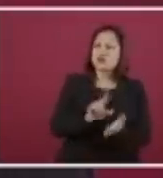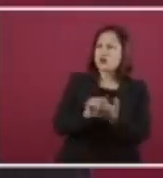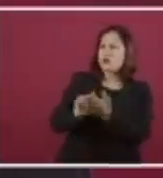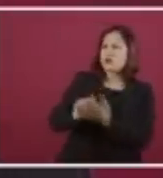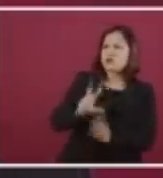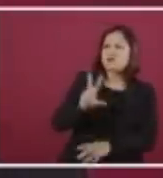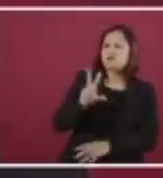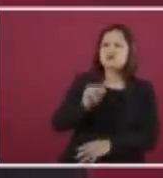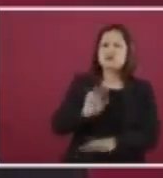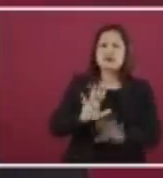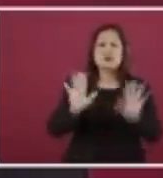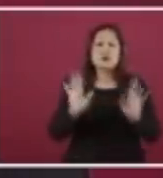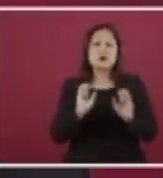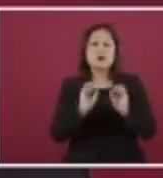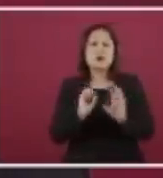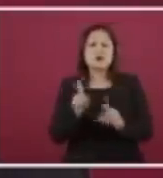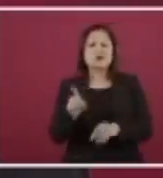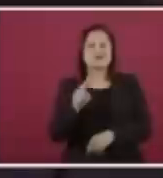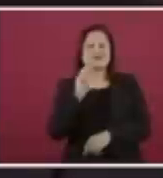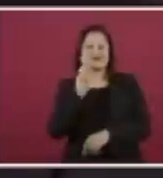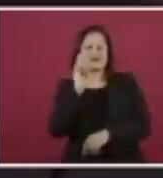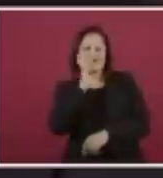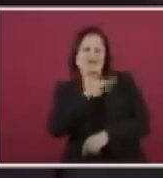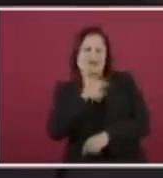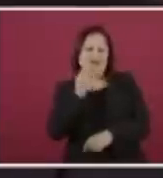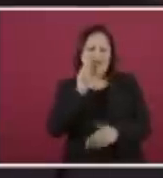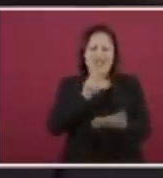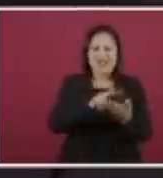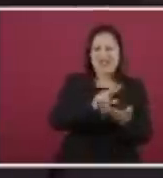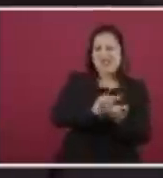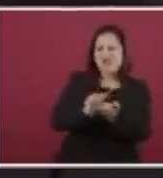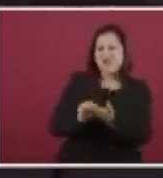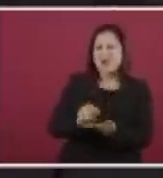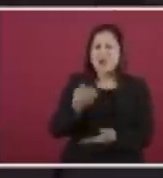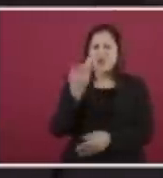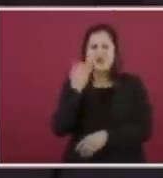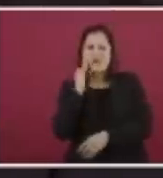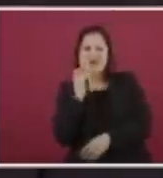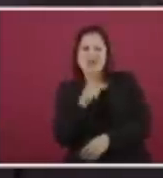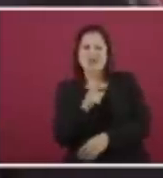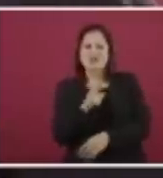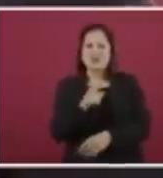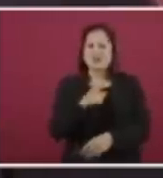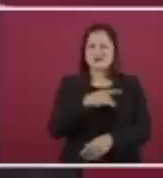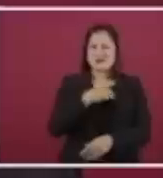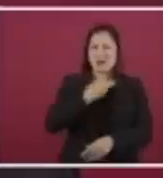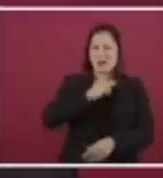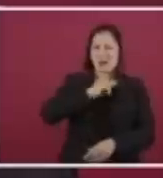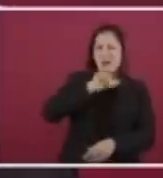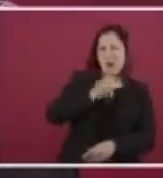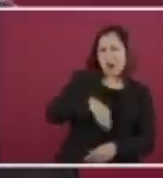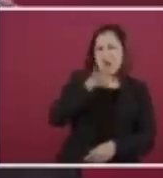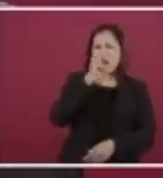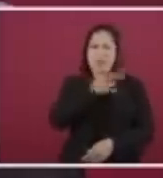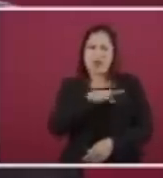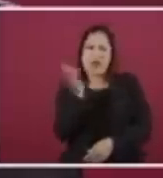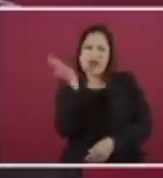de infundio, de rabia, de odio. Pues sí,